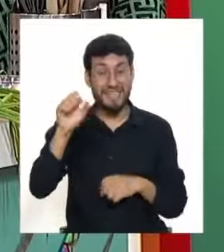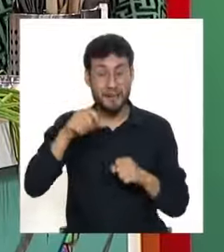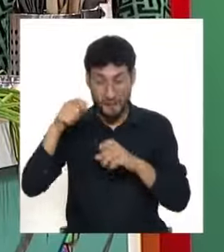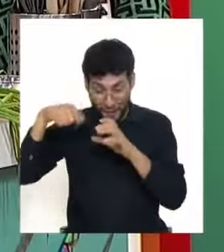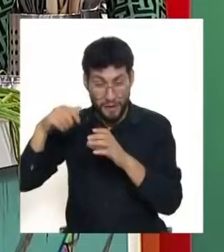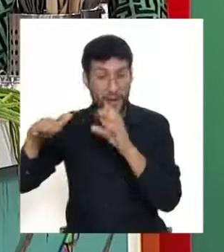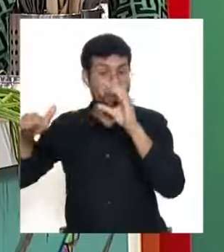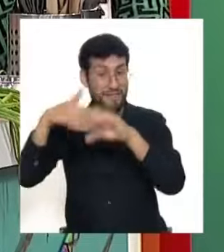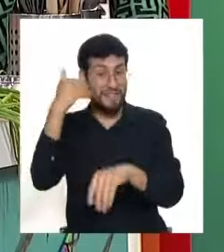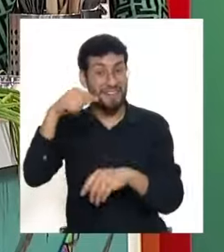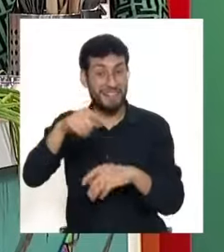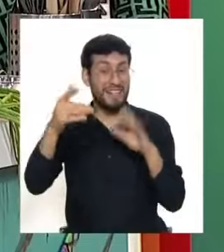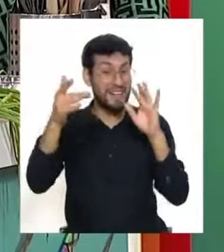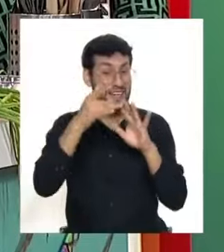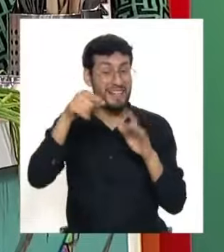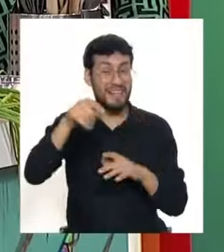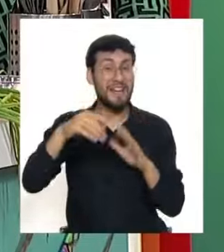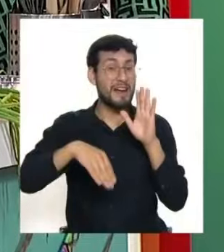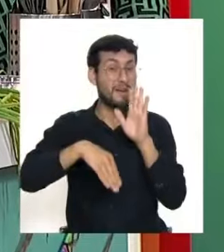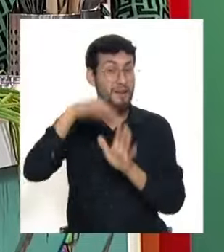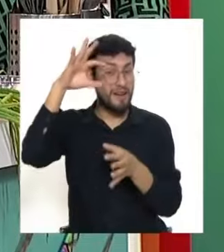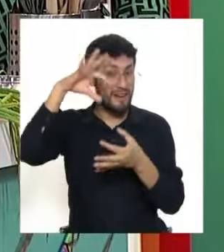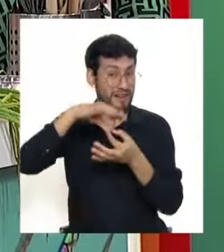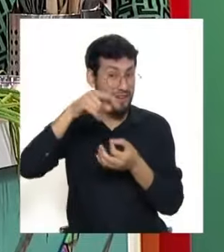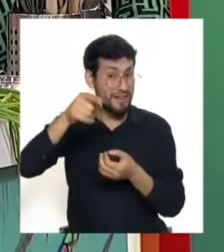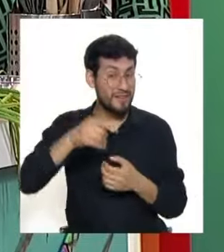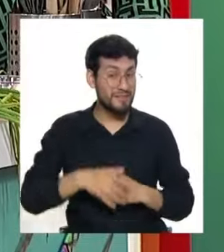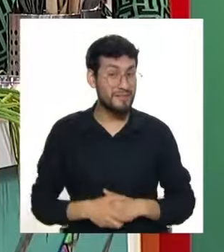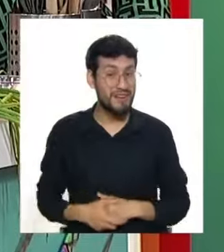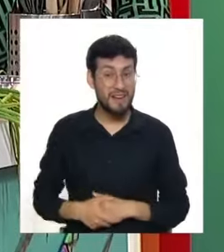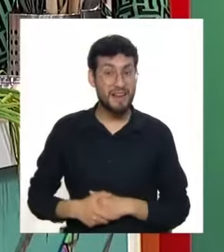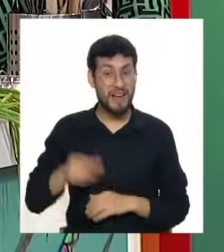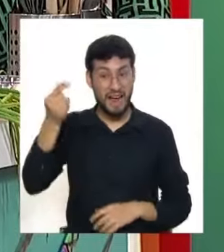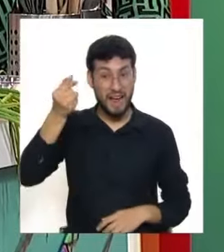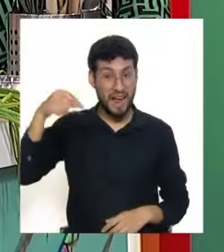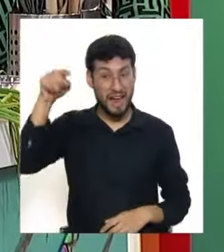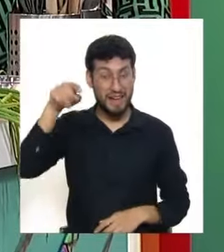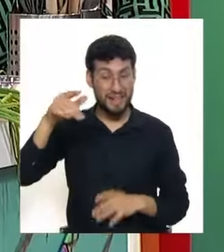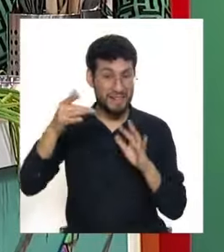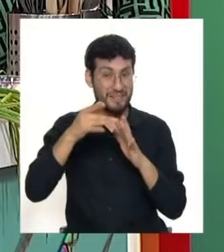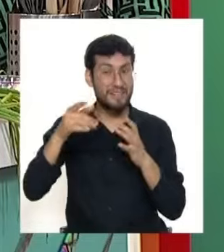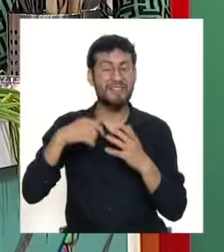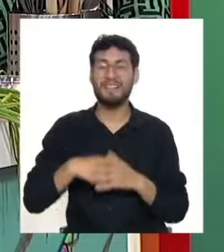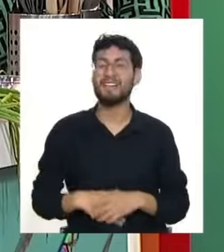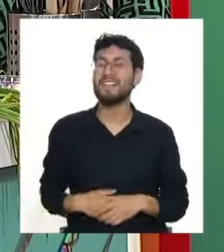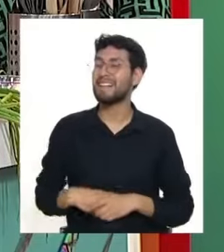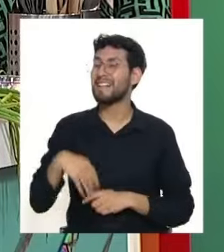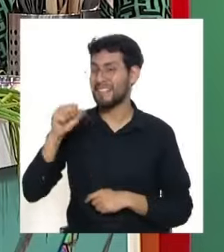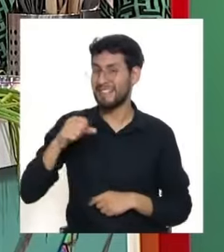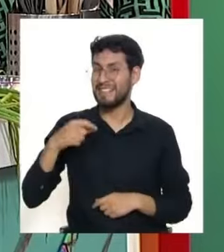video, etiquetarnos en las redes. Sí, claro. ¿Sí?